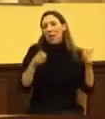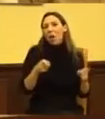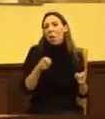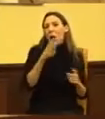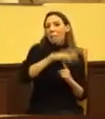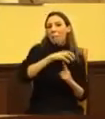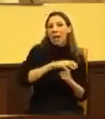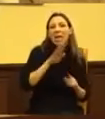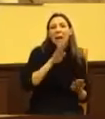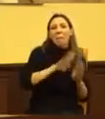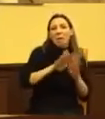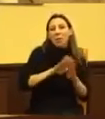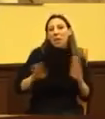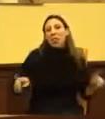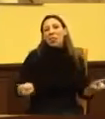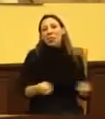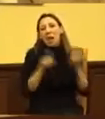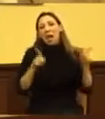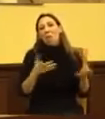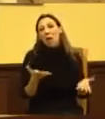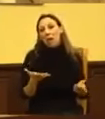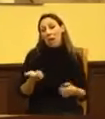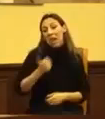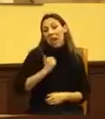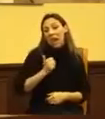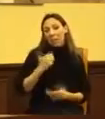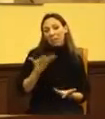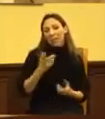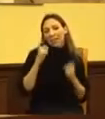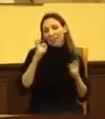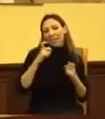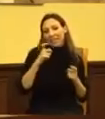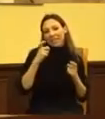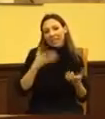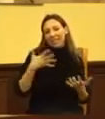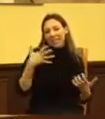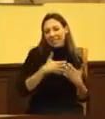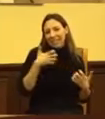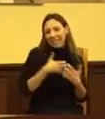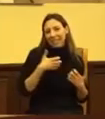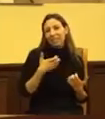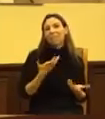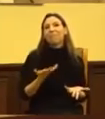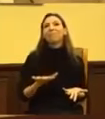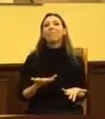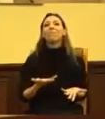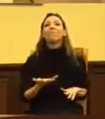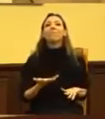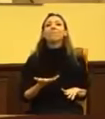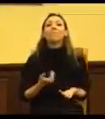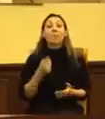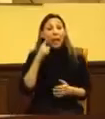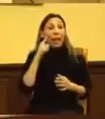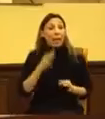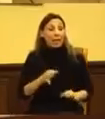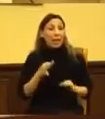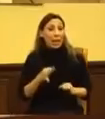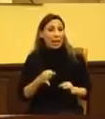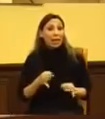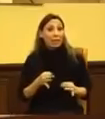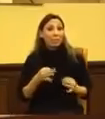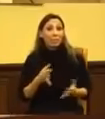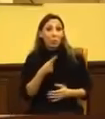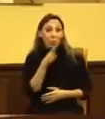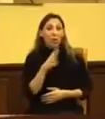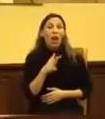han encontrado un filón en el que meter la uña y estar rascando permanentemente. Esa es la realidad. Porque ahora